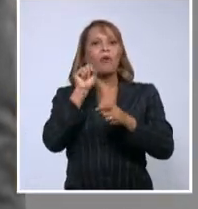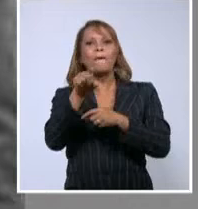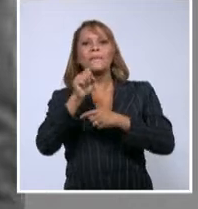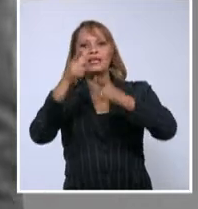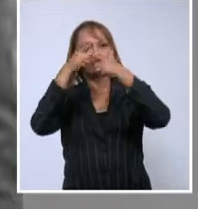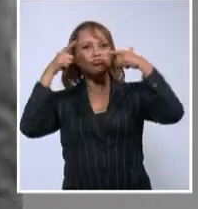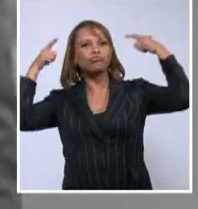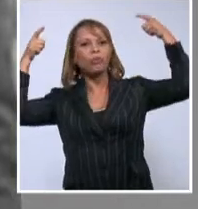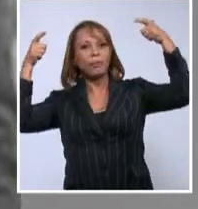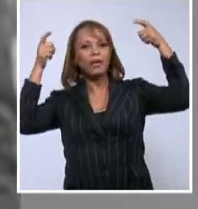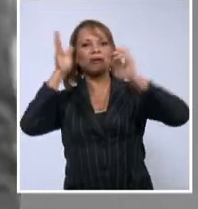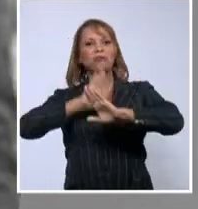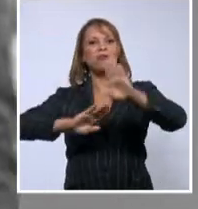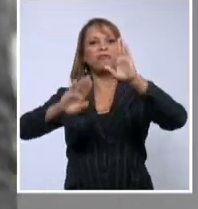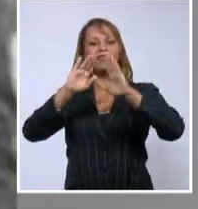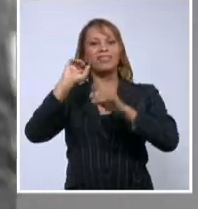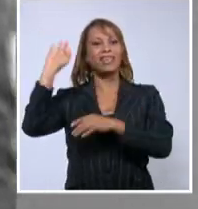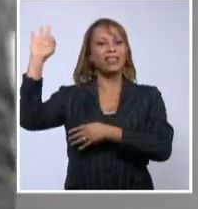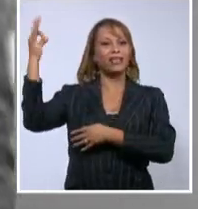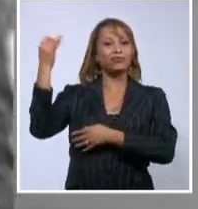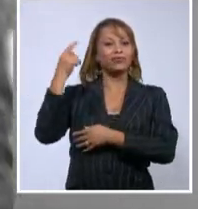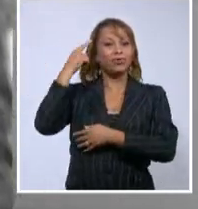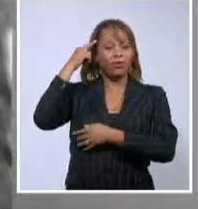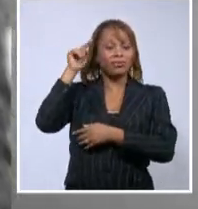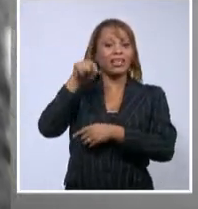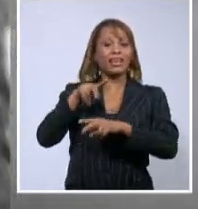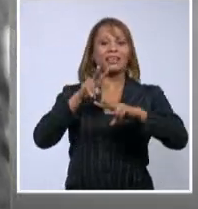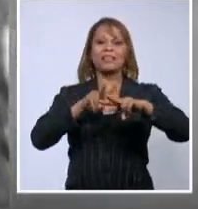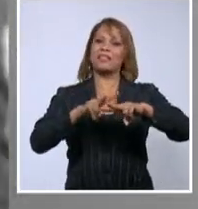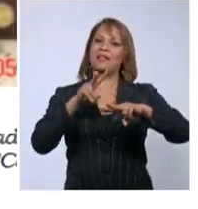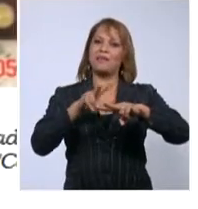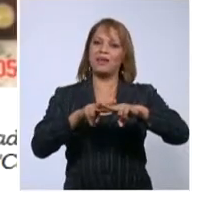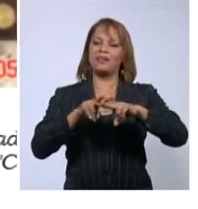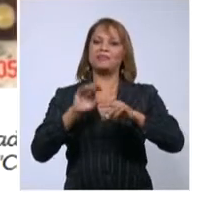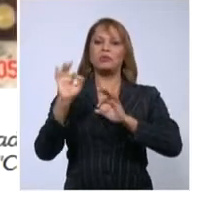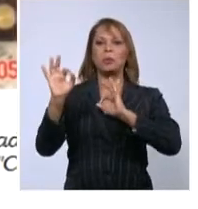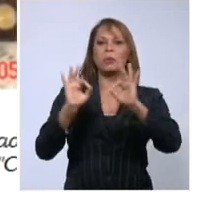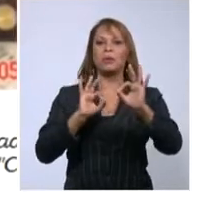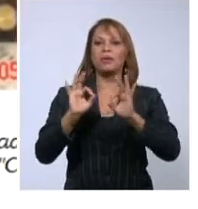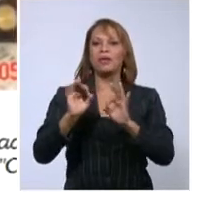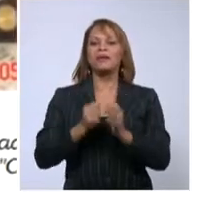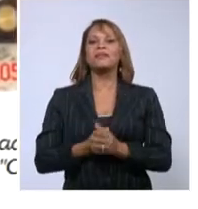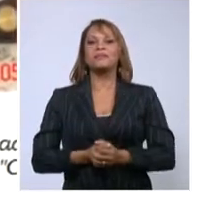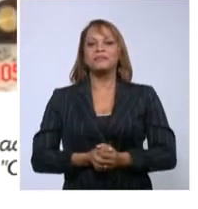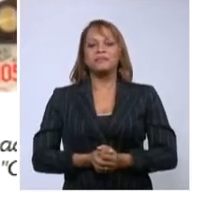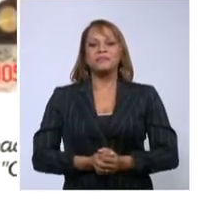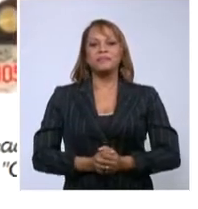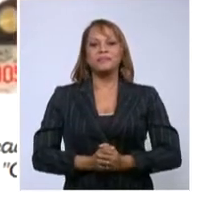lo defendiera del abrasador sol habanero. Gladys Rubio, Sistema Informativo, de la